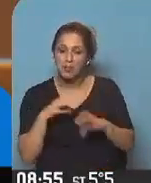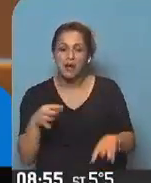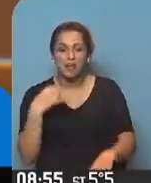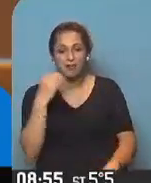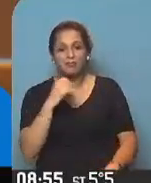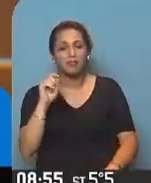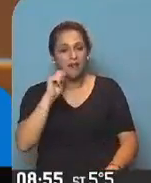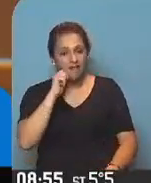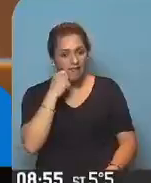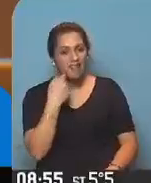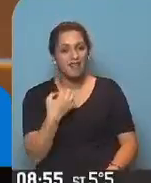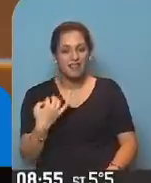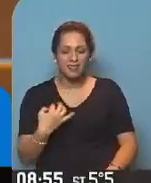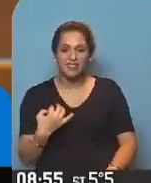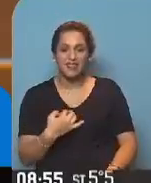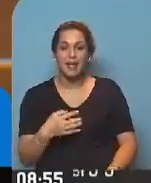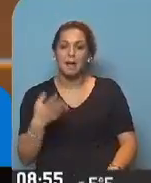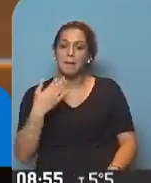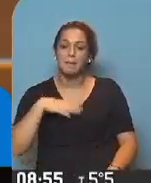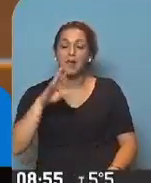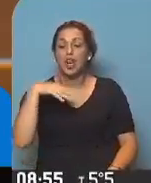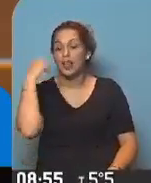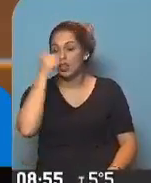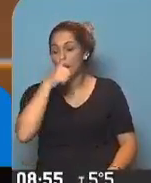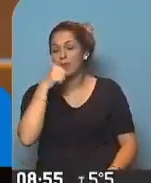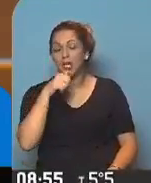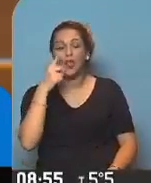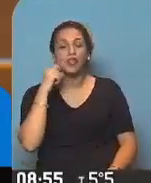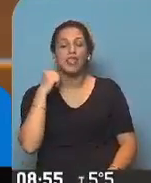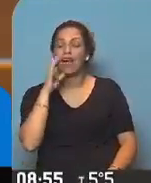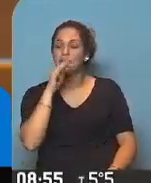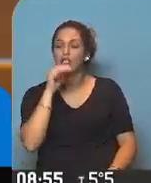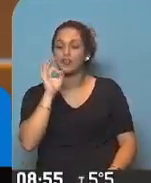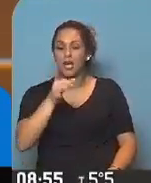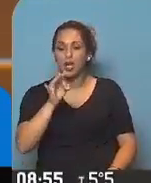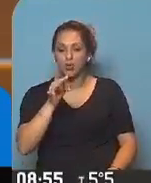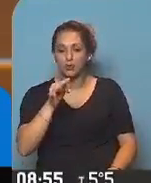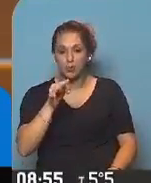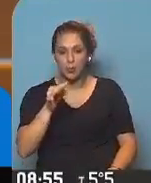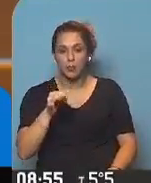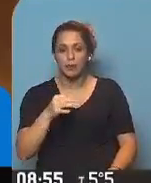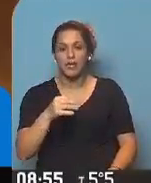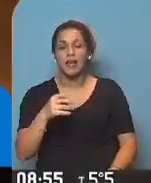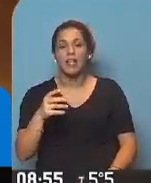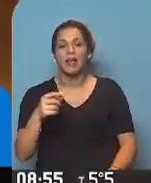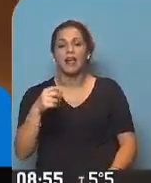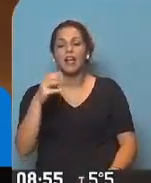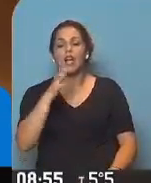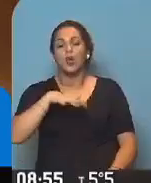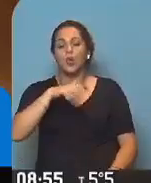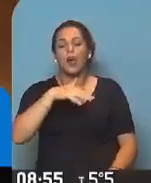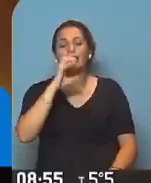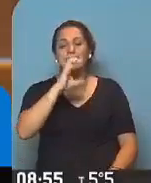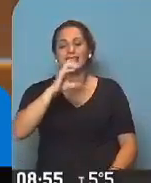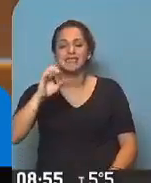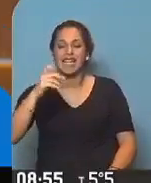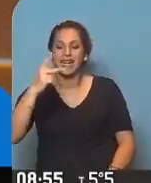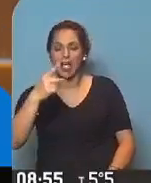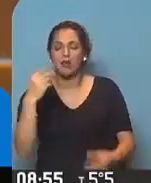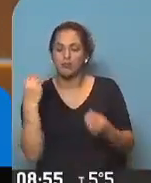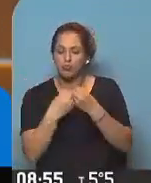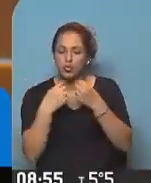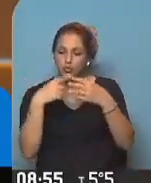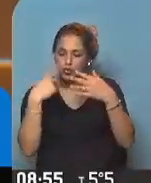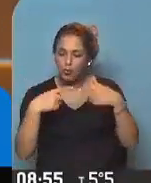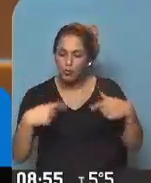los primeros días también pero sobre todo el domingo 14 el encuentro es en el cs acá sí con muchos de los músicos que